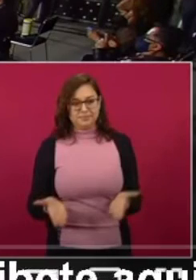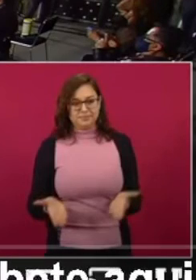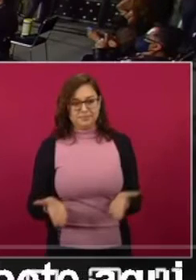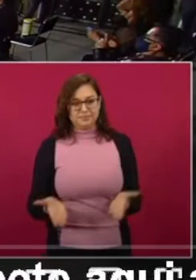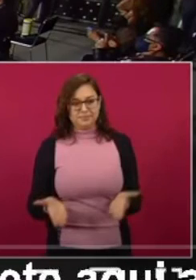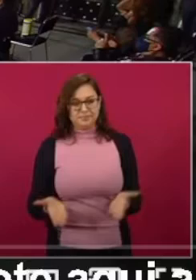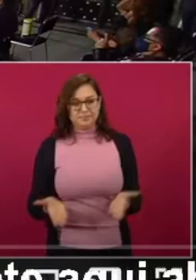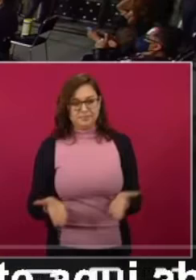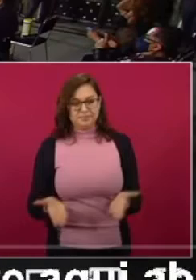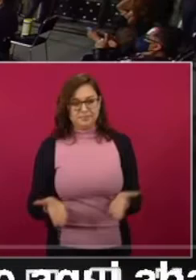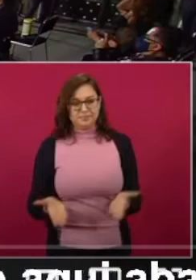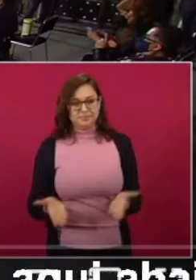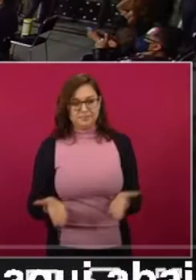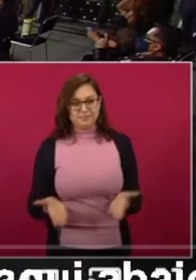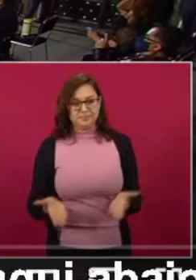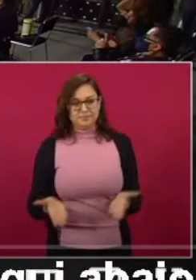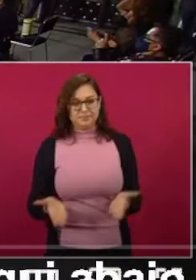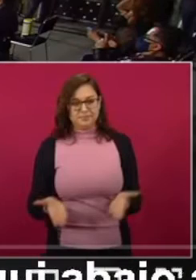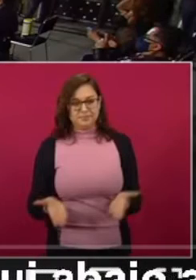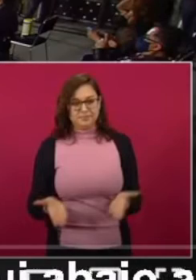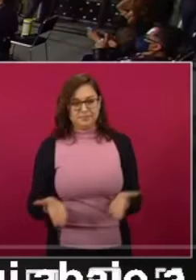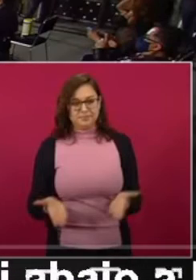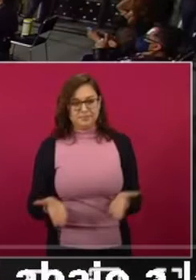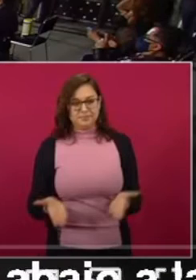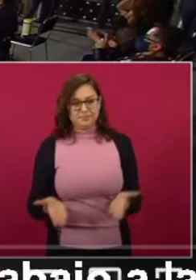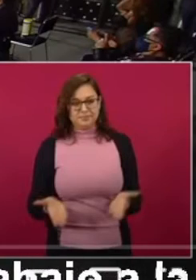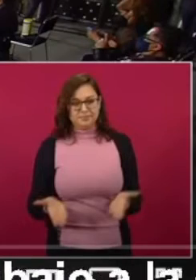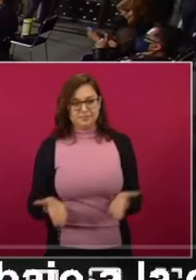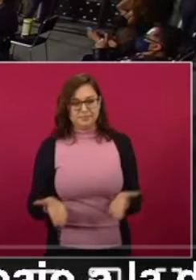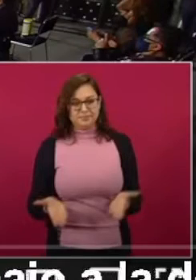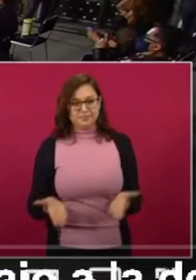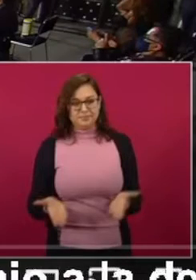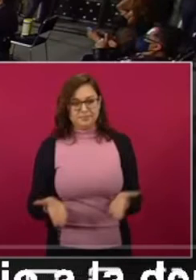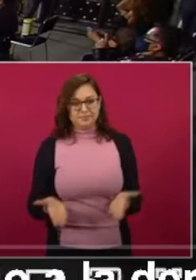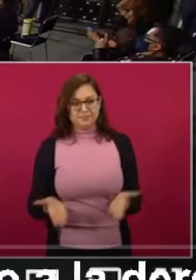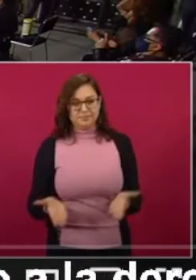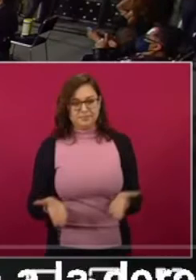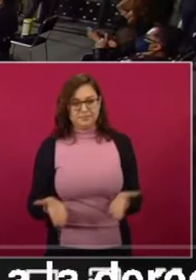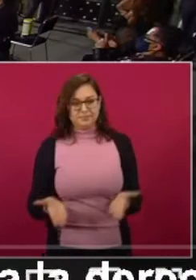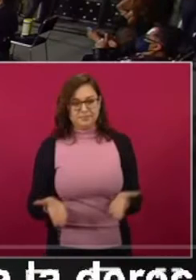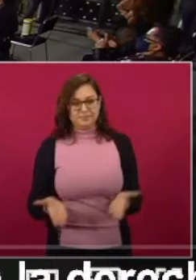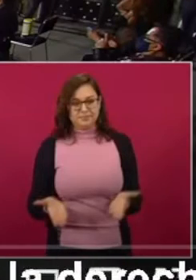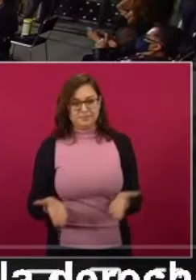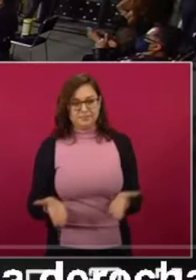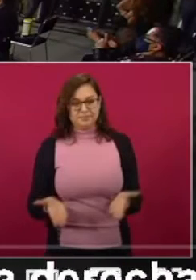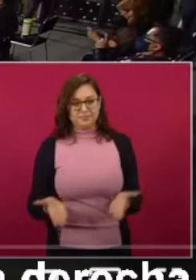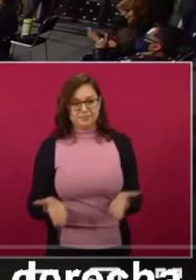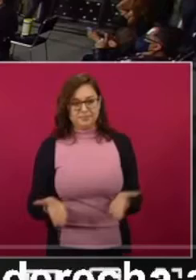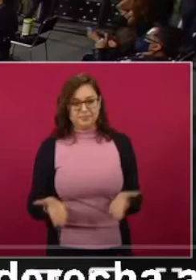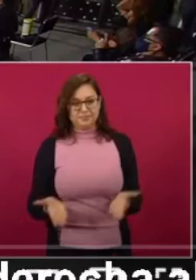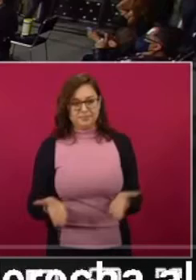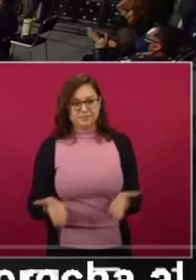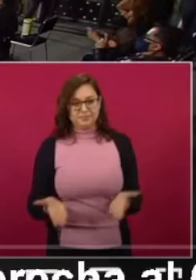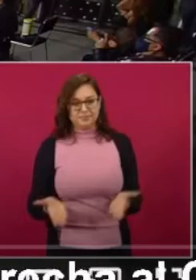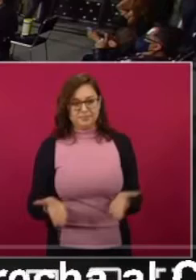en este programa que tengo bastante tiempo ya no quiero poner